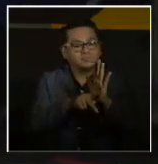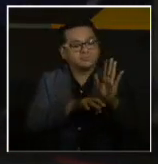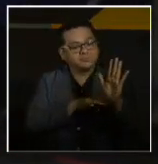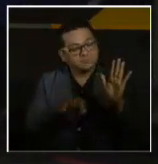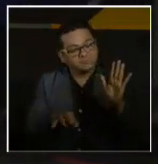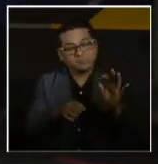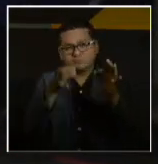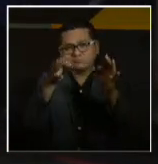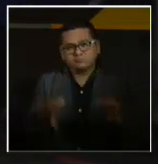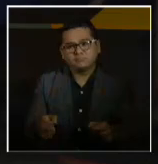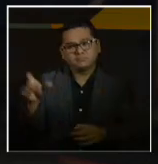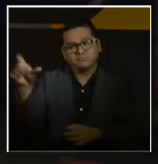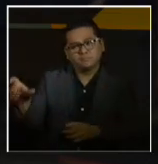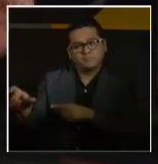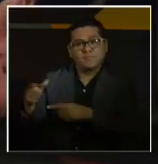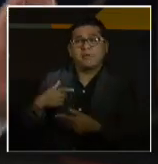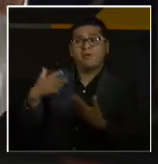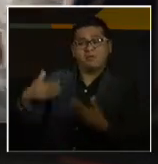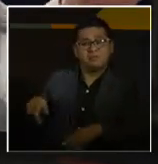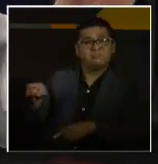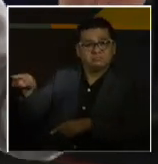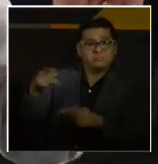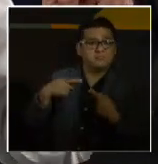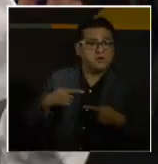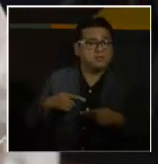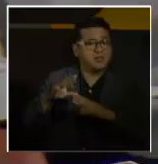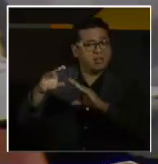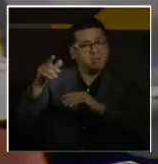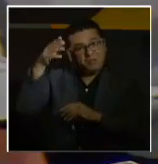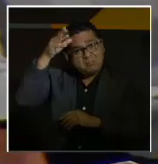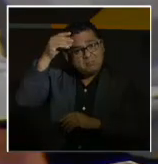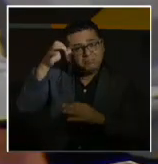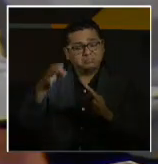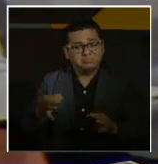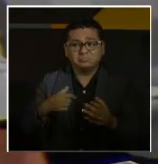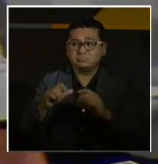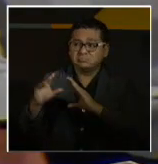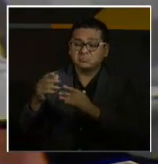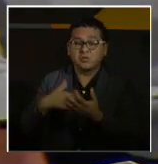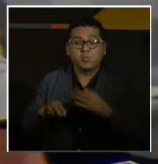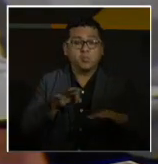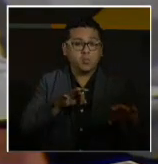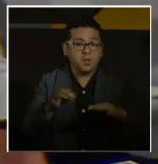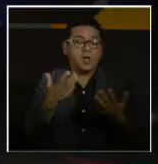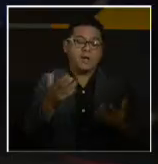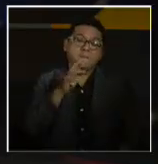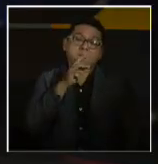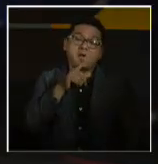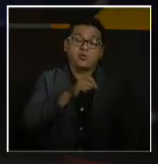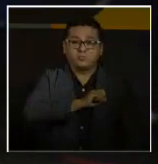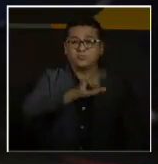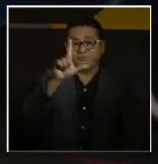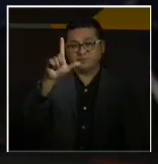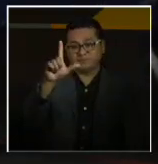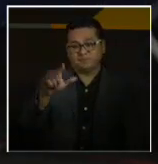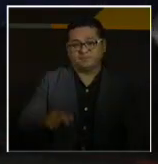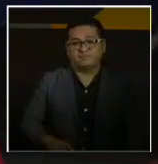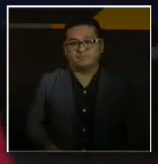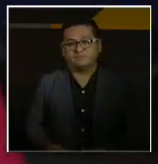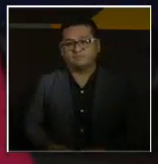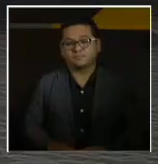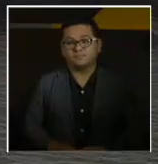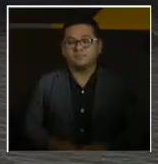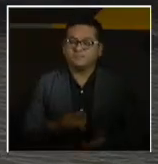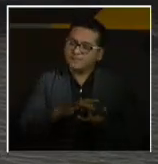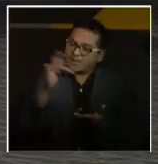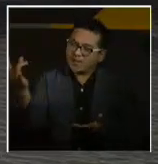den certeza a los ciudadanos de que quienes nos estarán cuidando y quienes estarán haciendo esa labor lo harán de manera profesional.